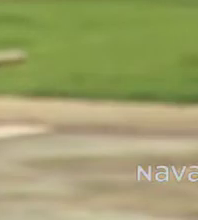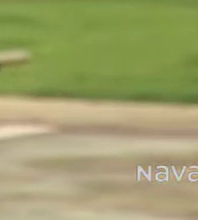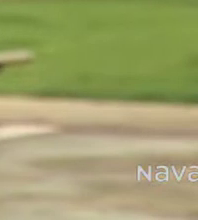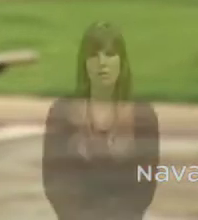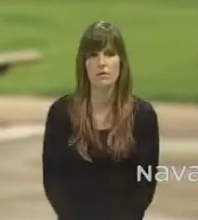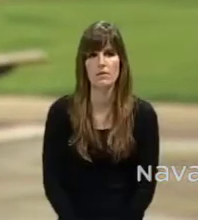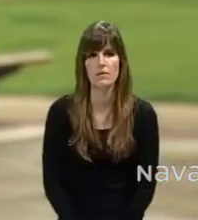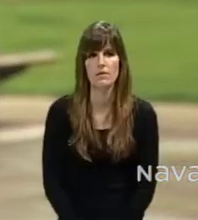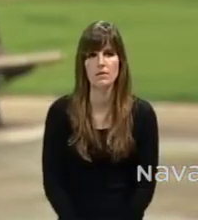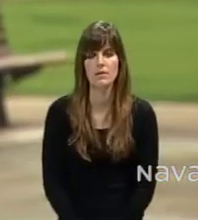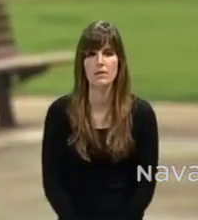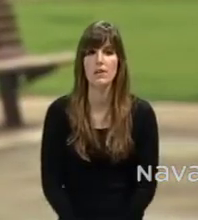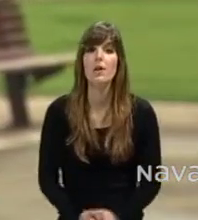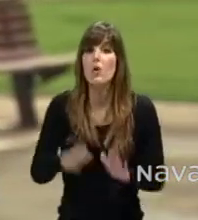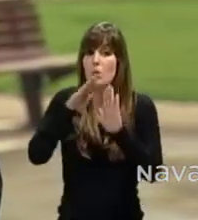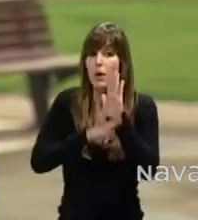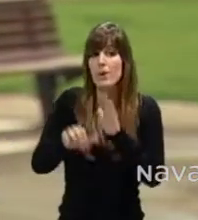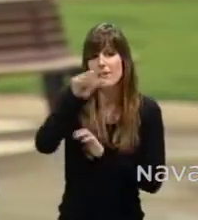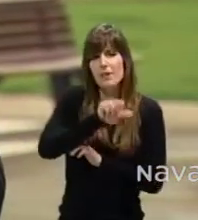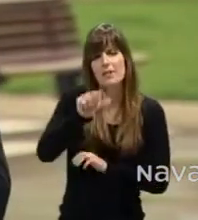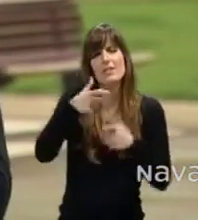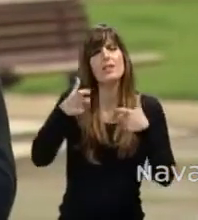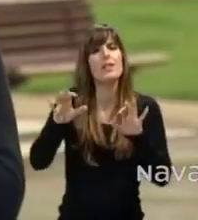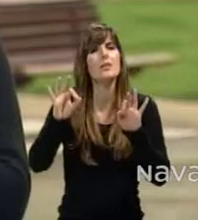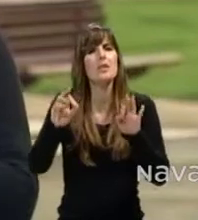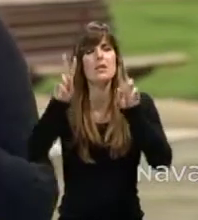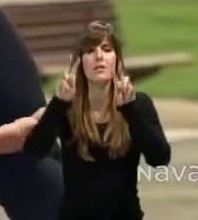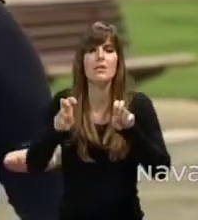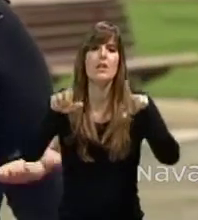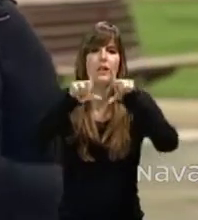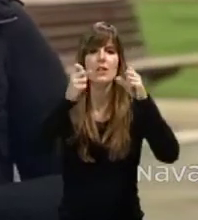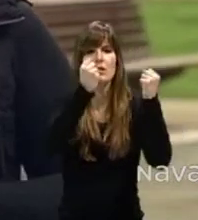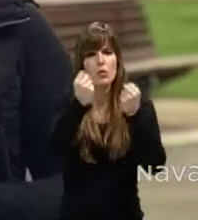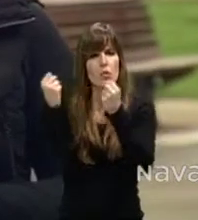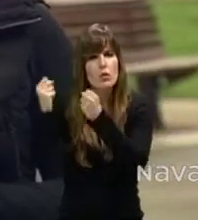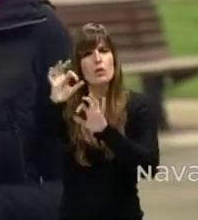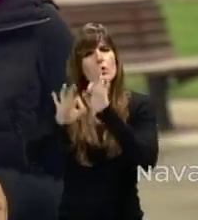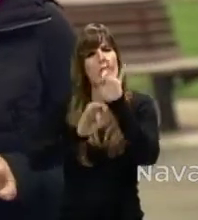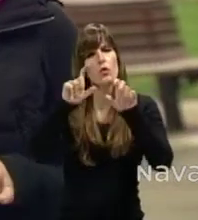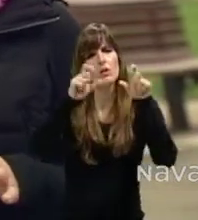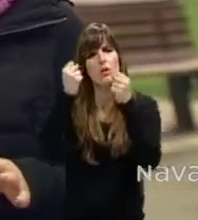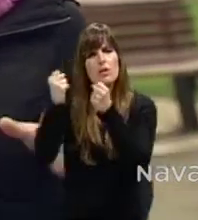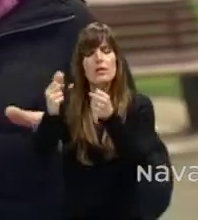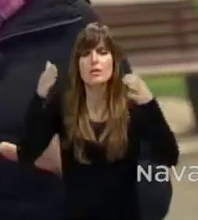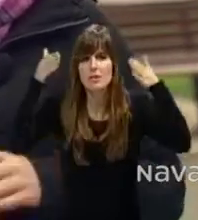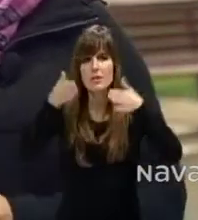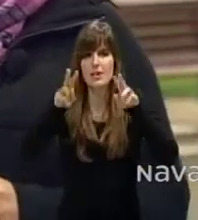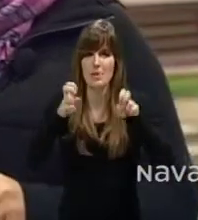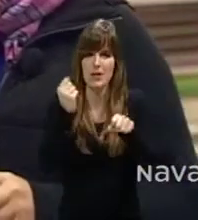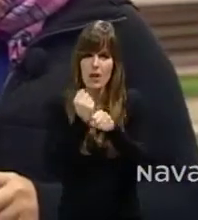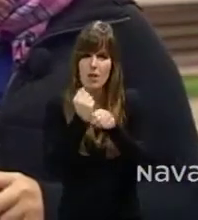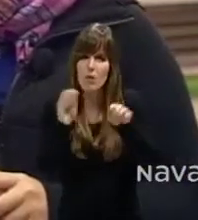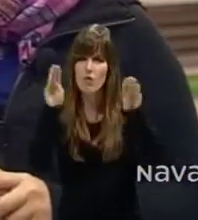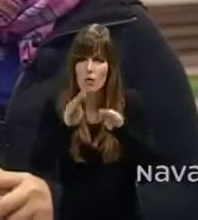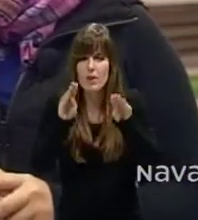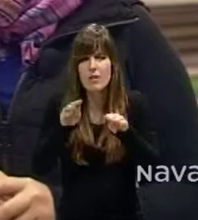En el apartado del programa que cada semana dedicamos a instituciones u organismos que trabajan por y para el empleo y la formación, esta semana